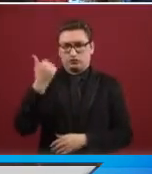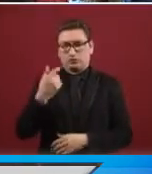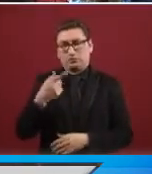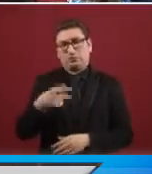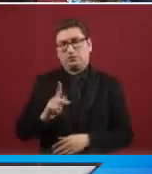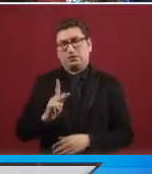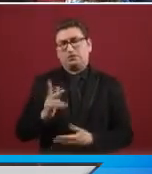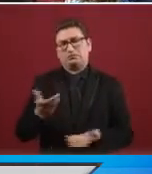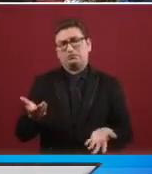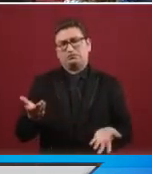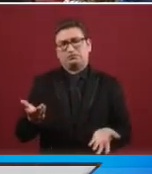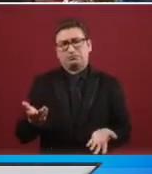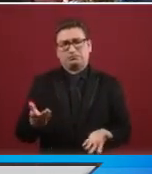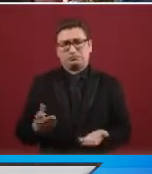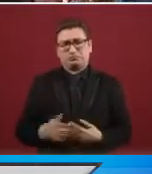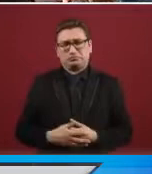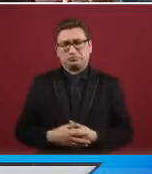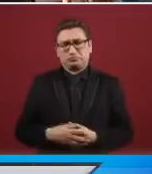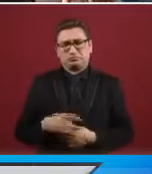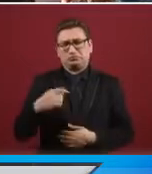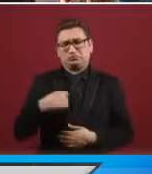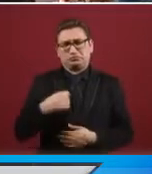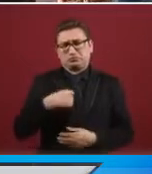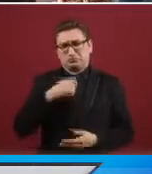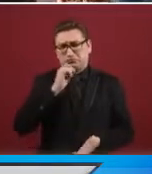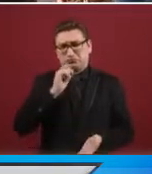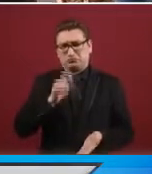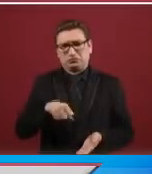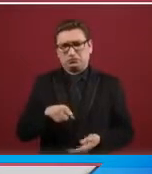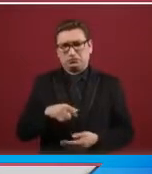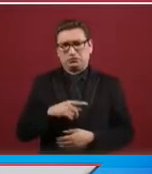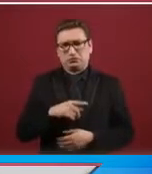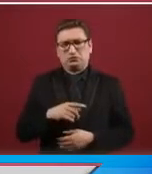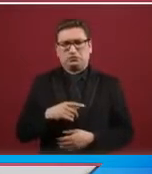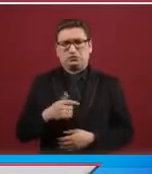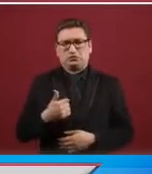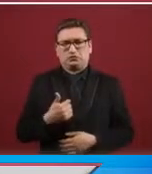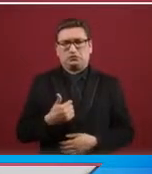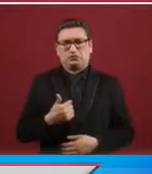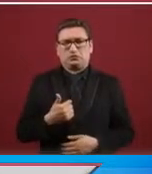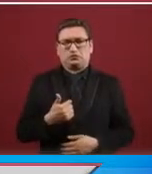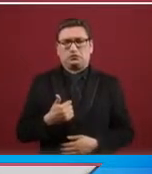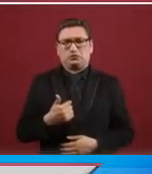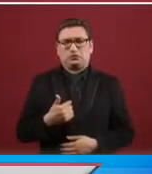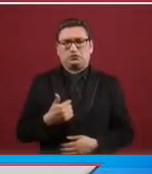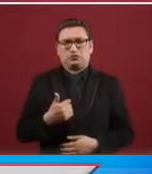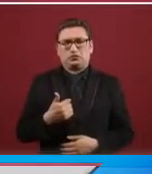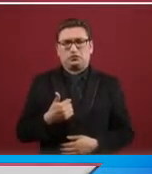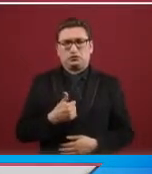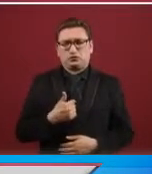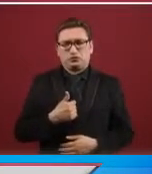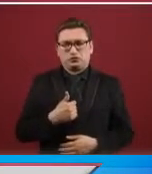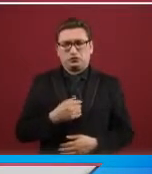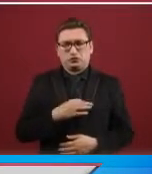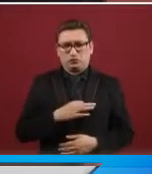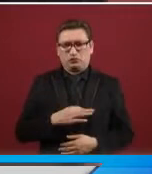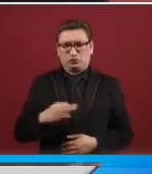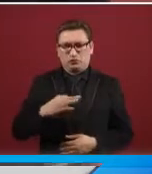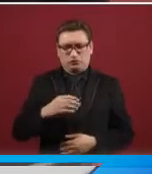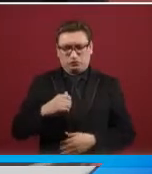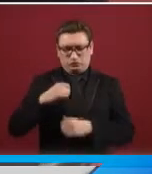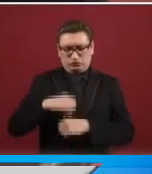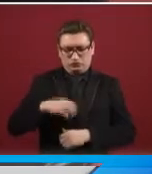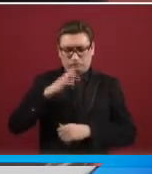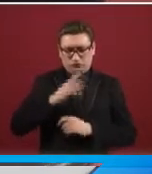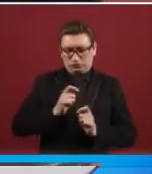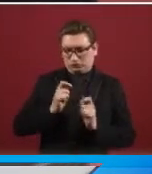durante el periodo neoliberal. Antes se confiscaban bienes y se almacenaban en bodegas. Ahora, con el Instituto para devolverle al pueblo lo robado, es posible